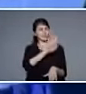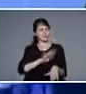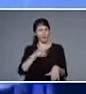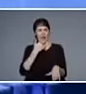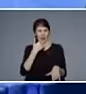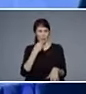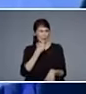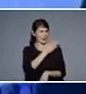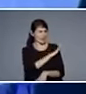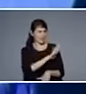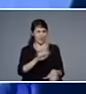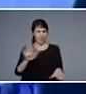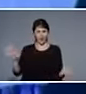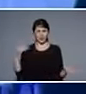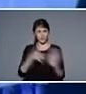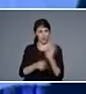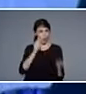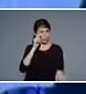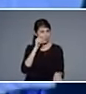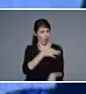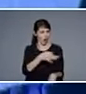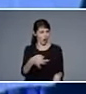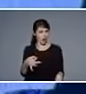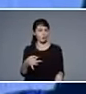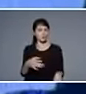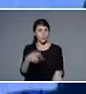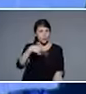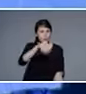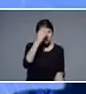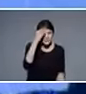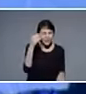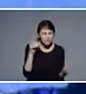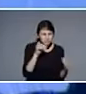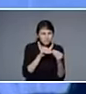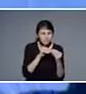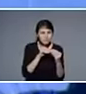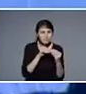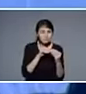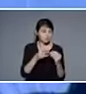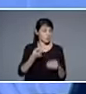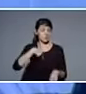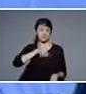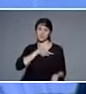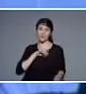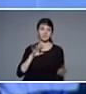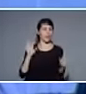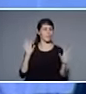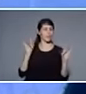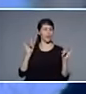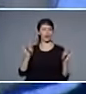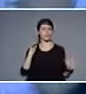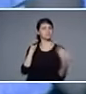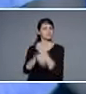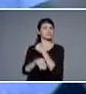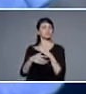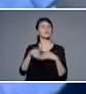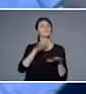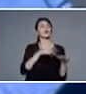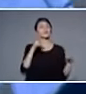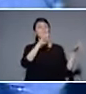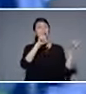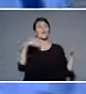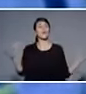ideal para hacer turismo. ¿Ustedes piensan lo mismo? Nosotras, para nada. Con todos ustedes, España está